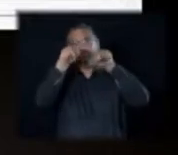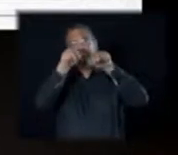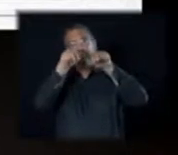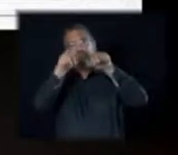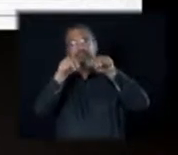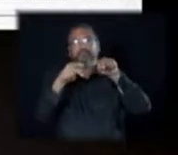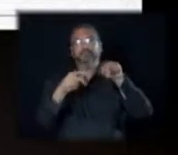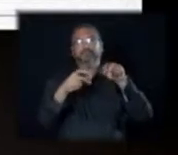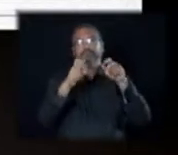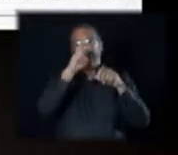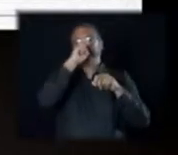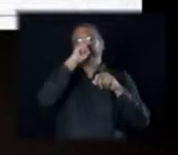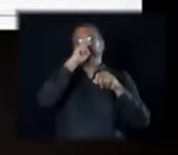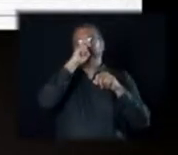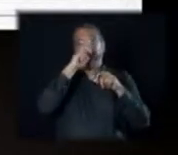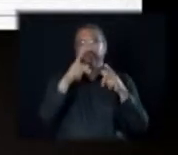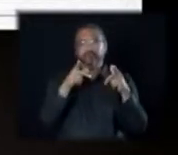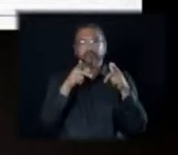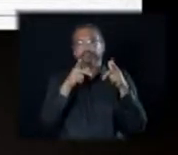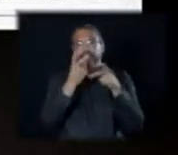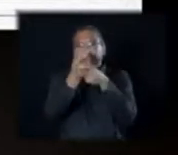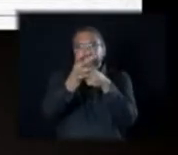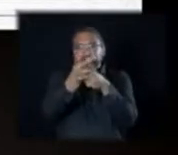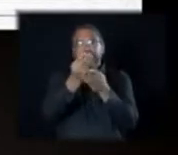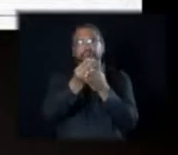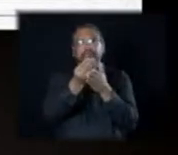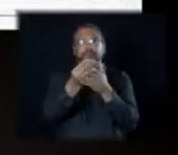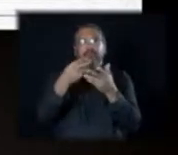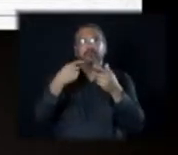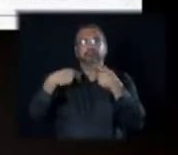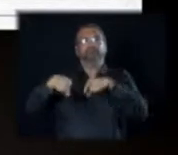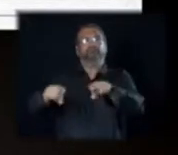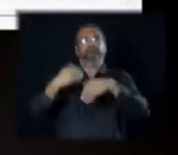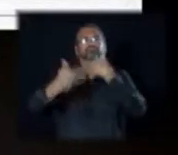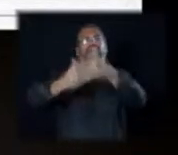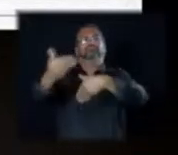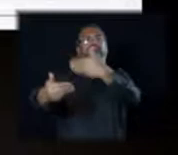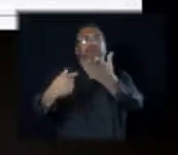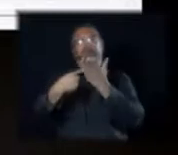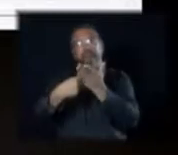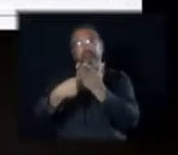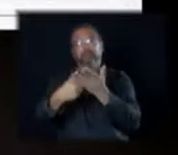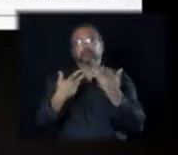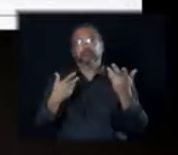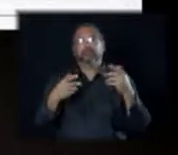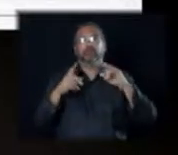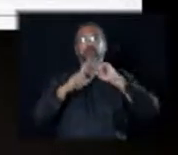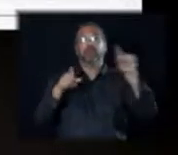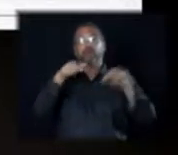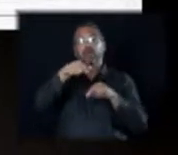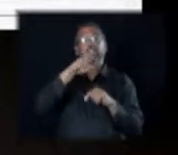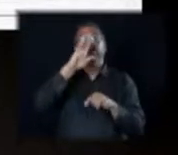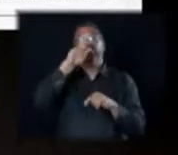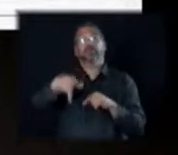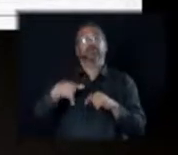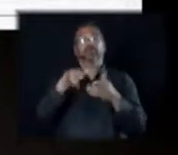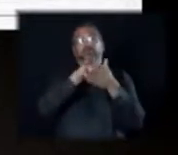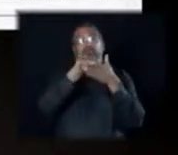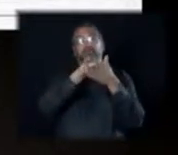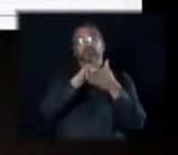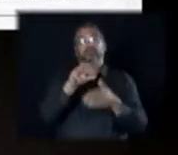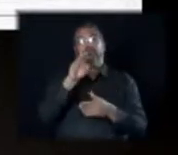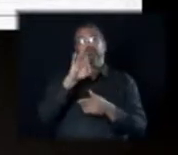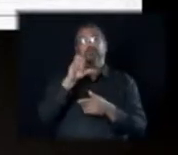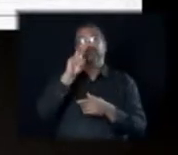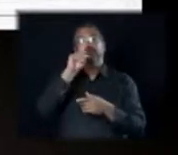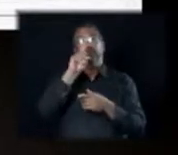un fideicomiso y restringido como parte del proceso que se comenzó con el Banco de Nueva York